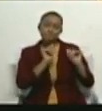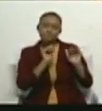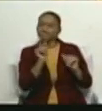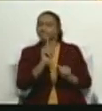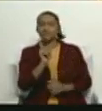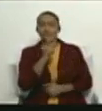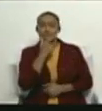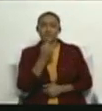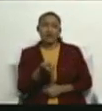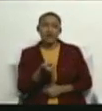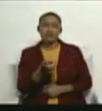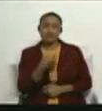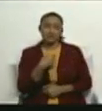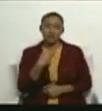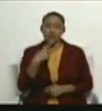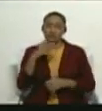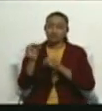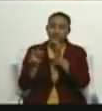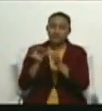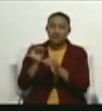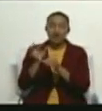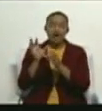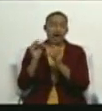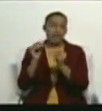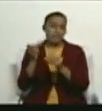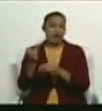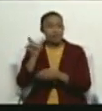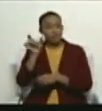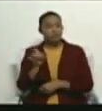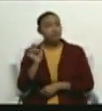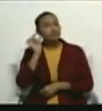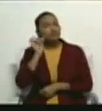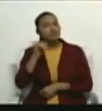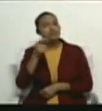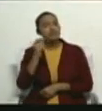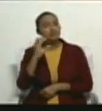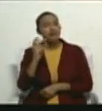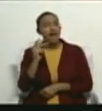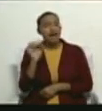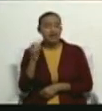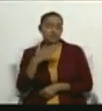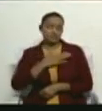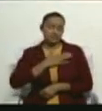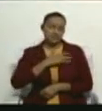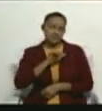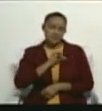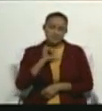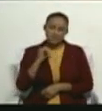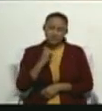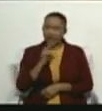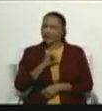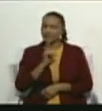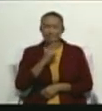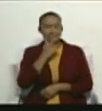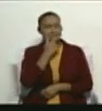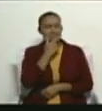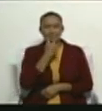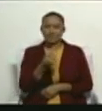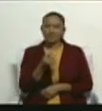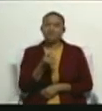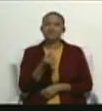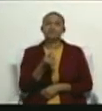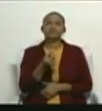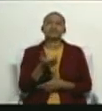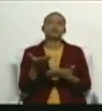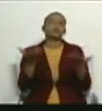Decía Jacqueline que no es fácil para... A mí en lo personal no es nada fácil cuando hemos visto partir una